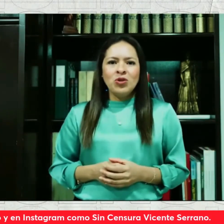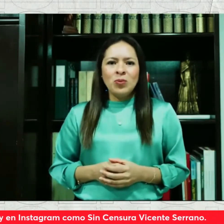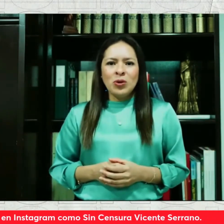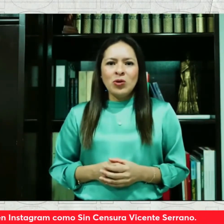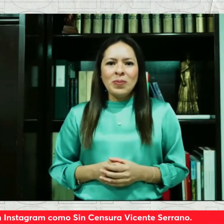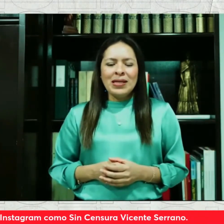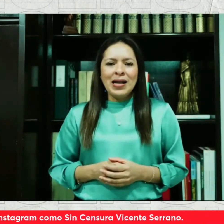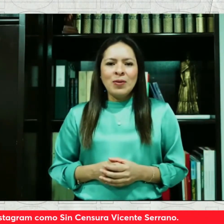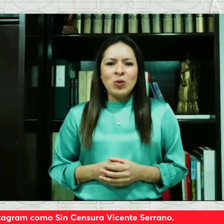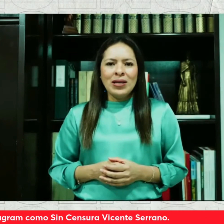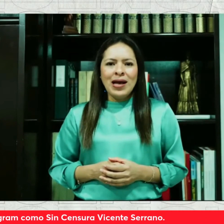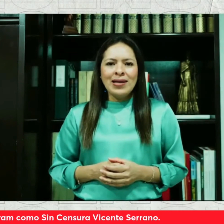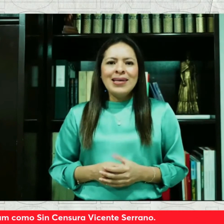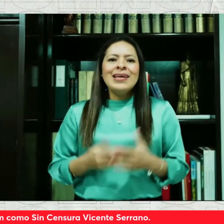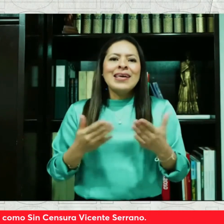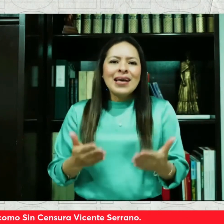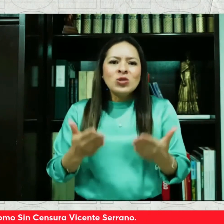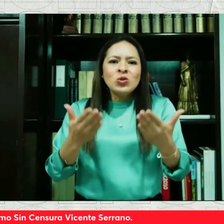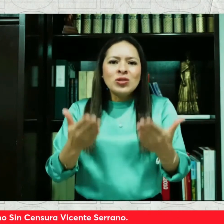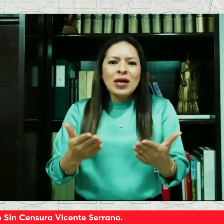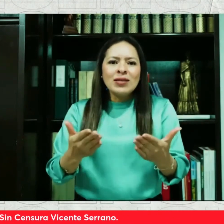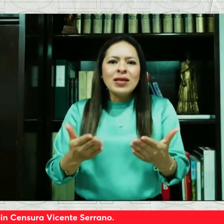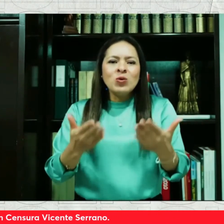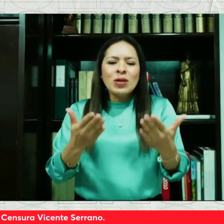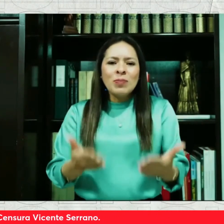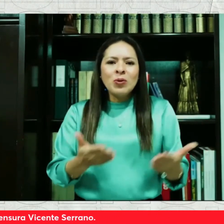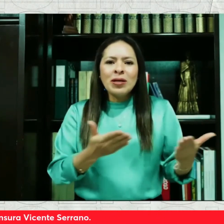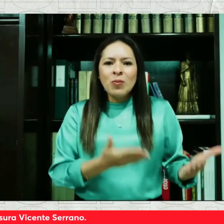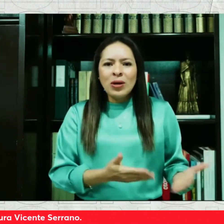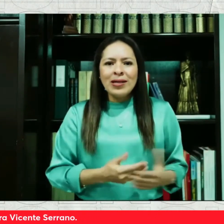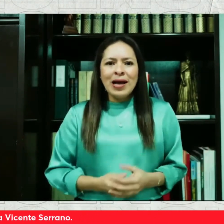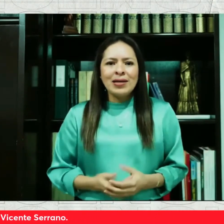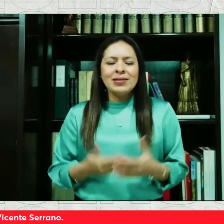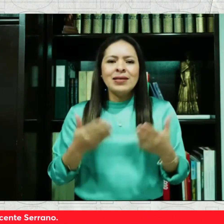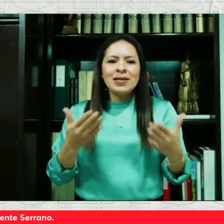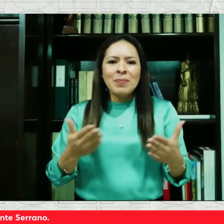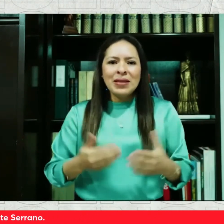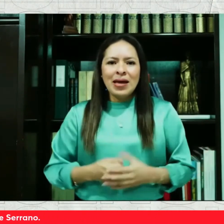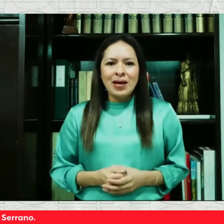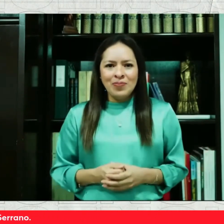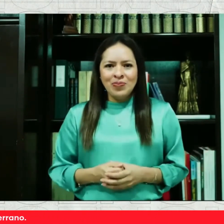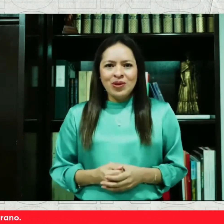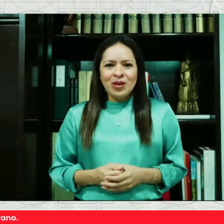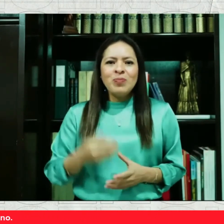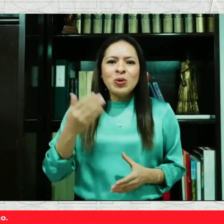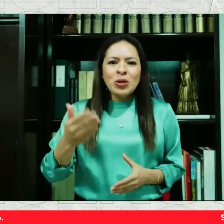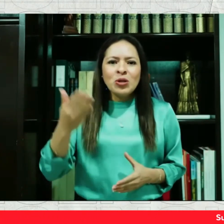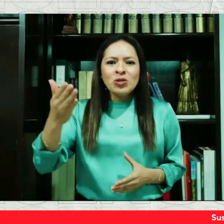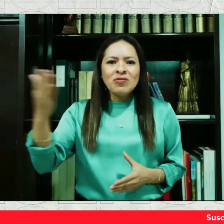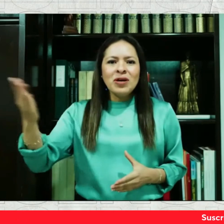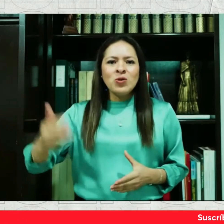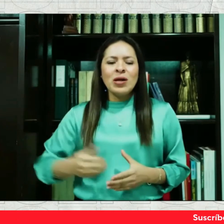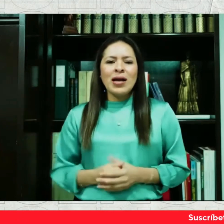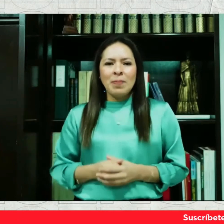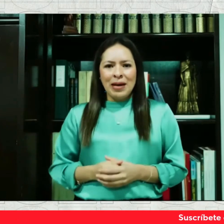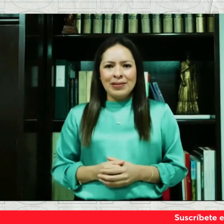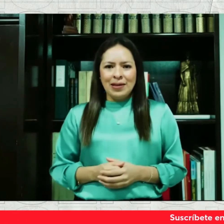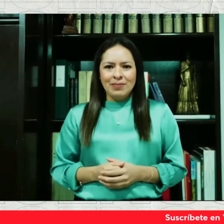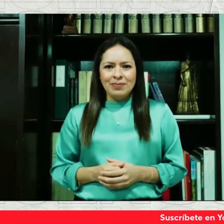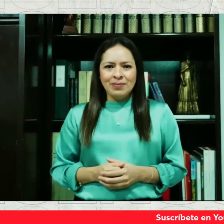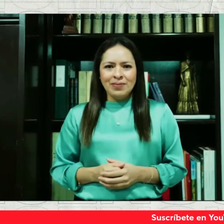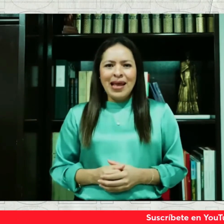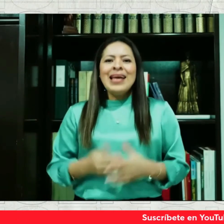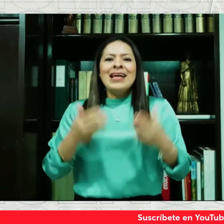posición plurinominal de Morena, ¿qué hace usted en una pluri de Morena si es del PT? ¿Y por qué no se fue a ayudar al Plan